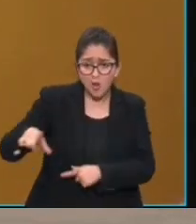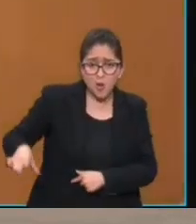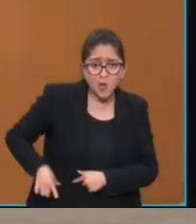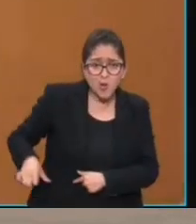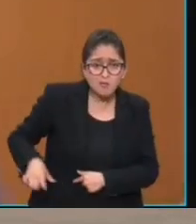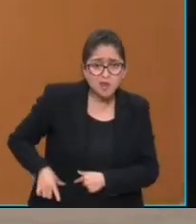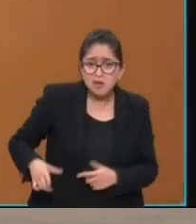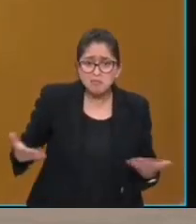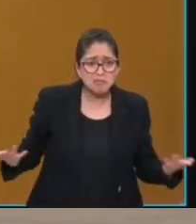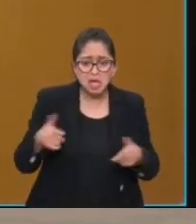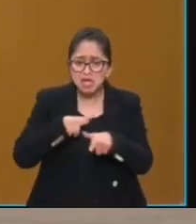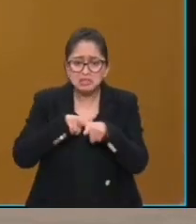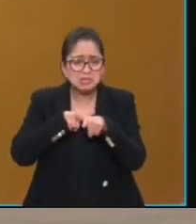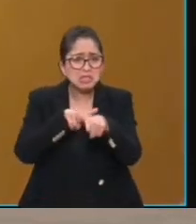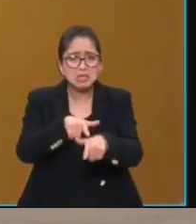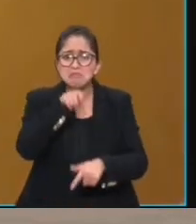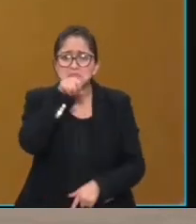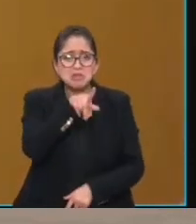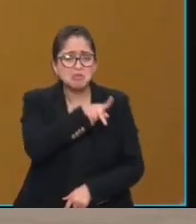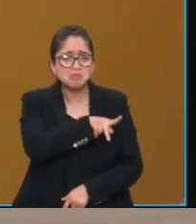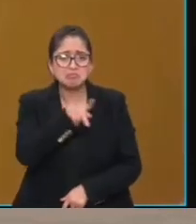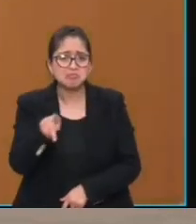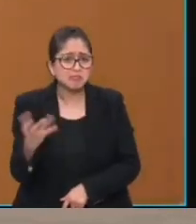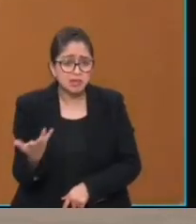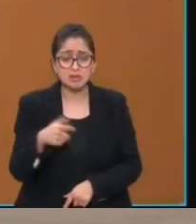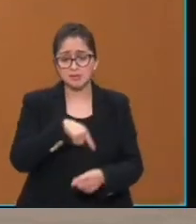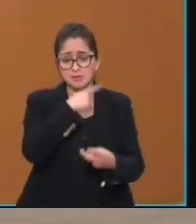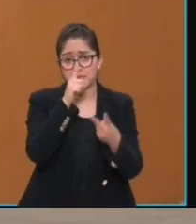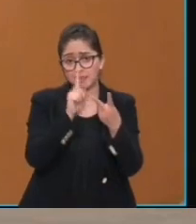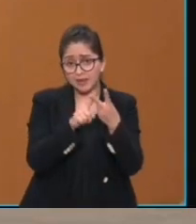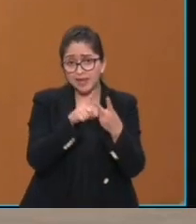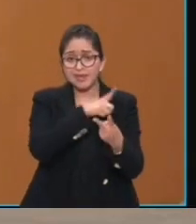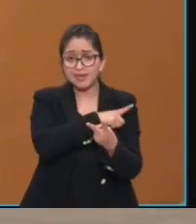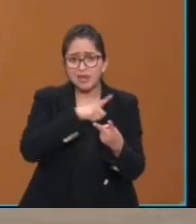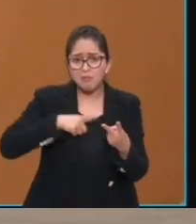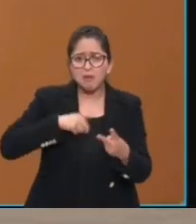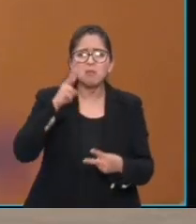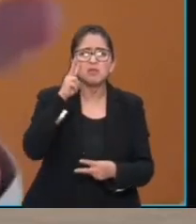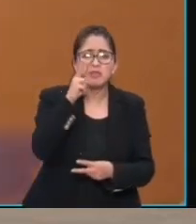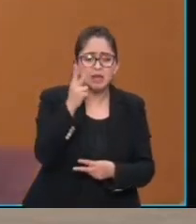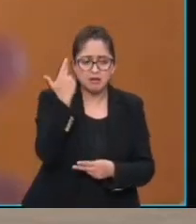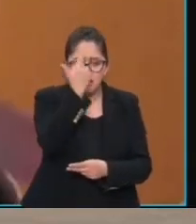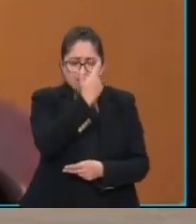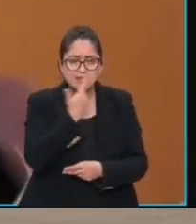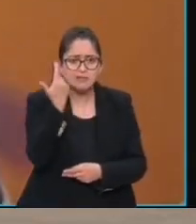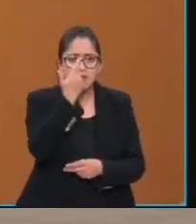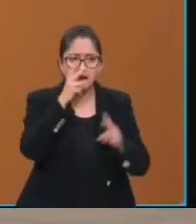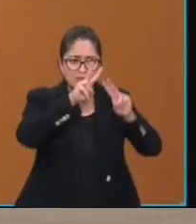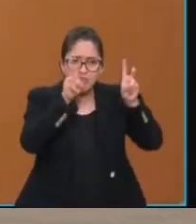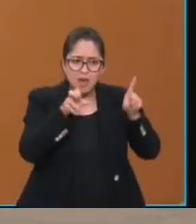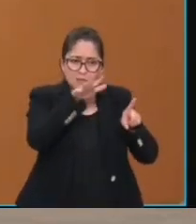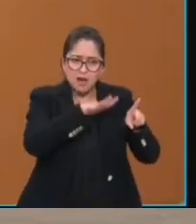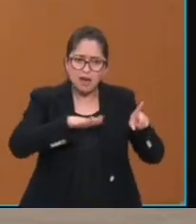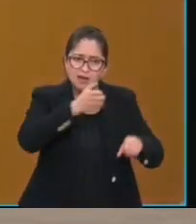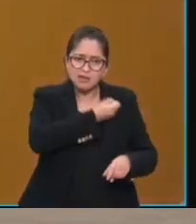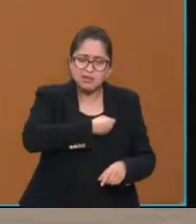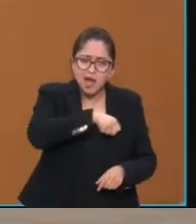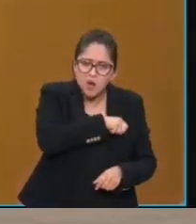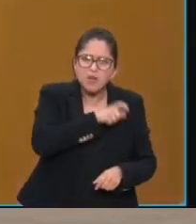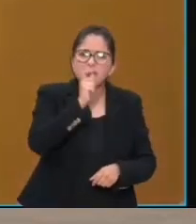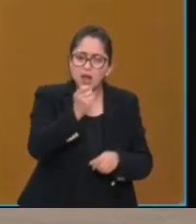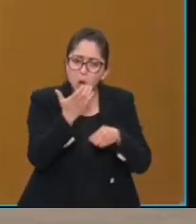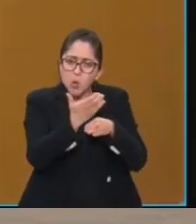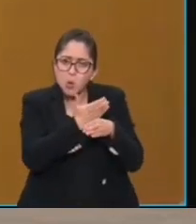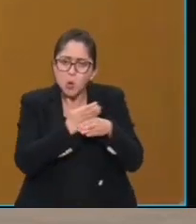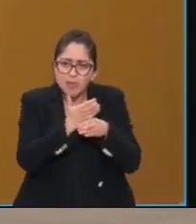gobierno, ha seguido impactándose. Segundo, tenemos que virar el sistema de salud de un sistema curativo como fue